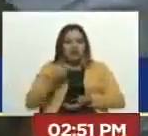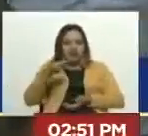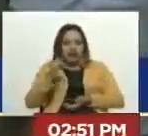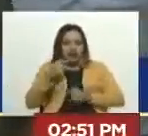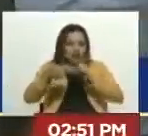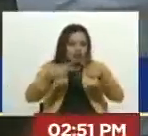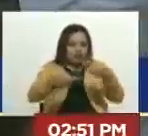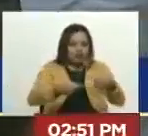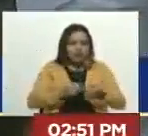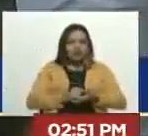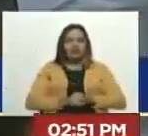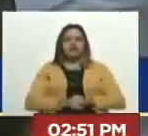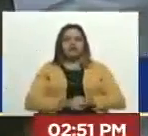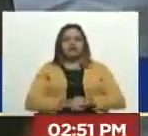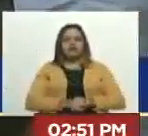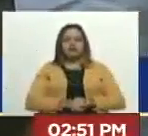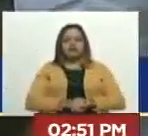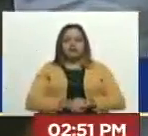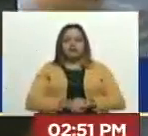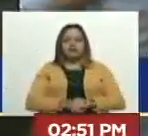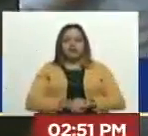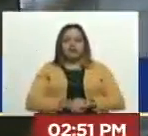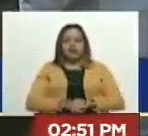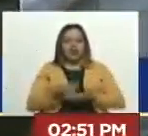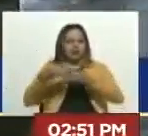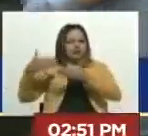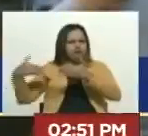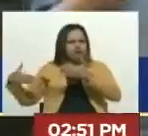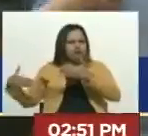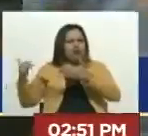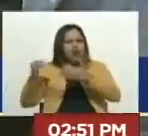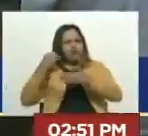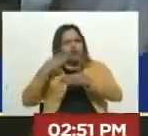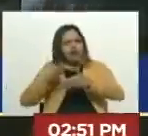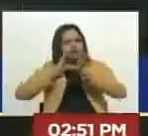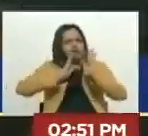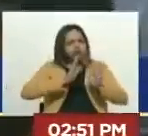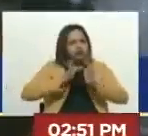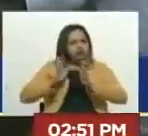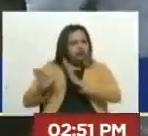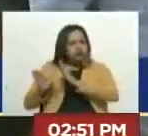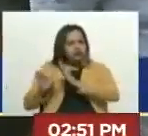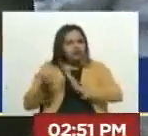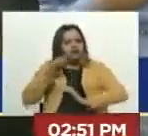consecuencias. Y los antecedentes fueron bien planificados, fueron bien